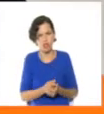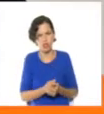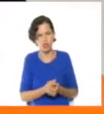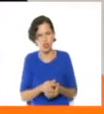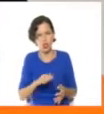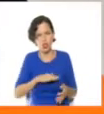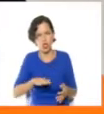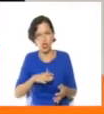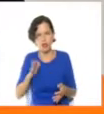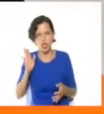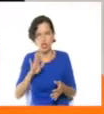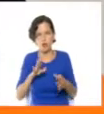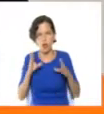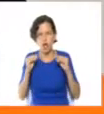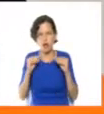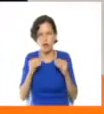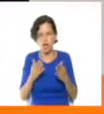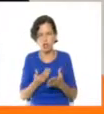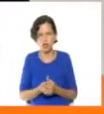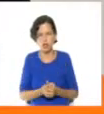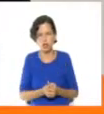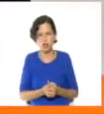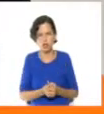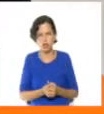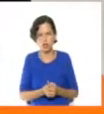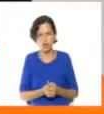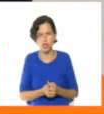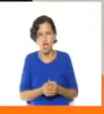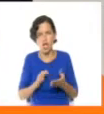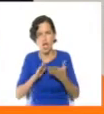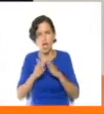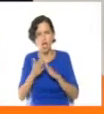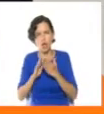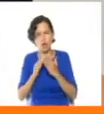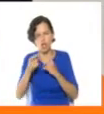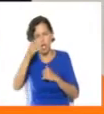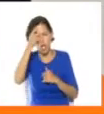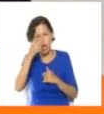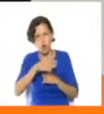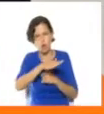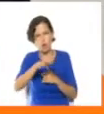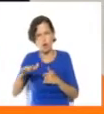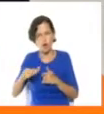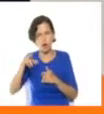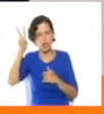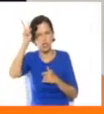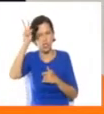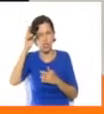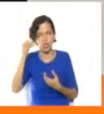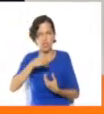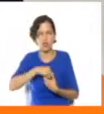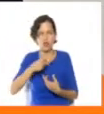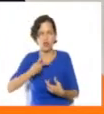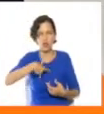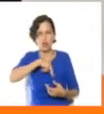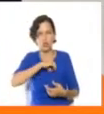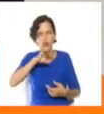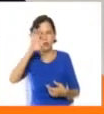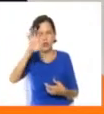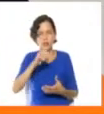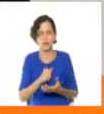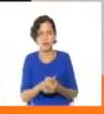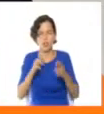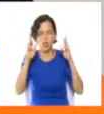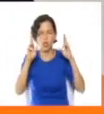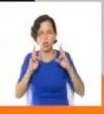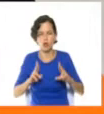veníamos hablando y conversando sobre las comunidades y los pueblos indígenas dentro de nuestro país. Ahora esta vez, los recursos